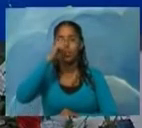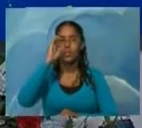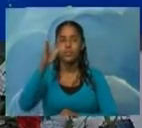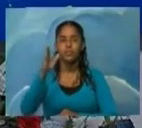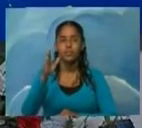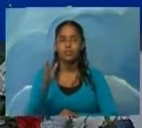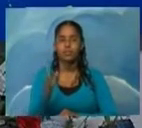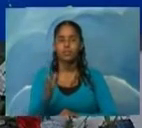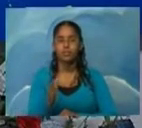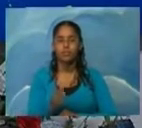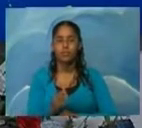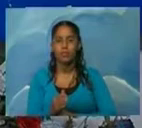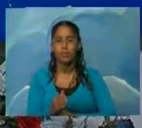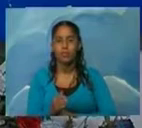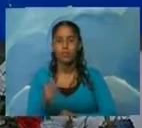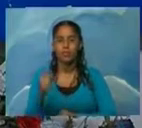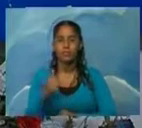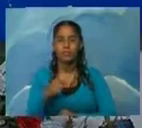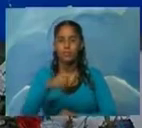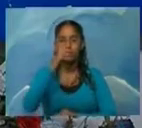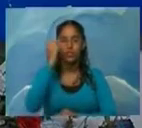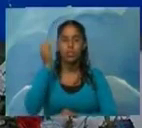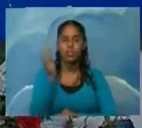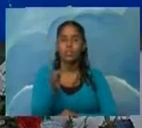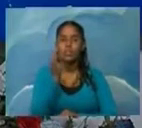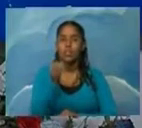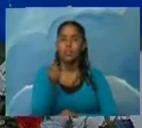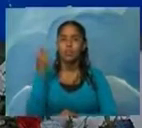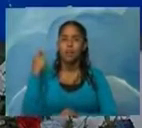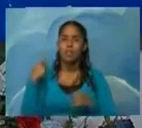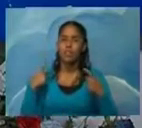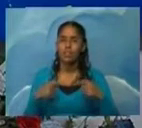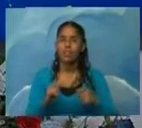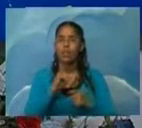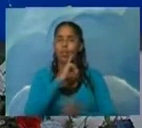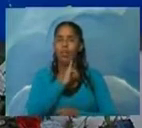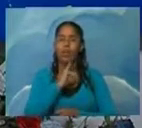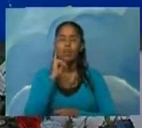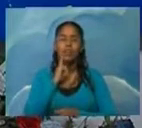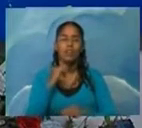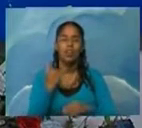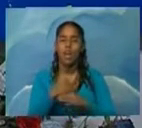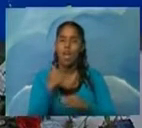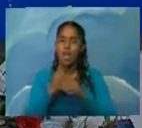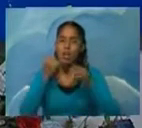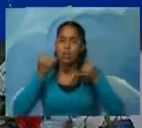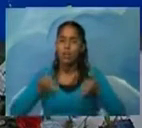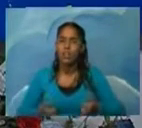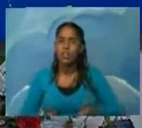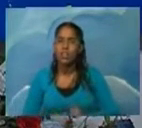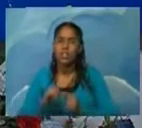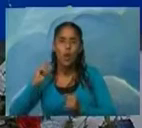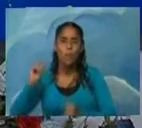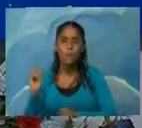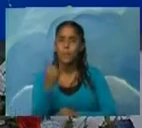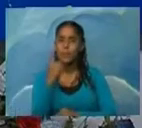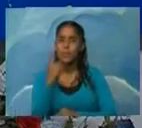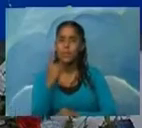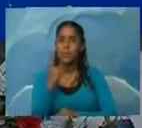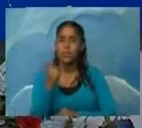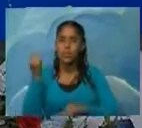vuestro Dios. Dios siempre ha tratado a Israel como su hijo primogénito.